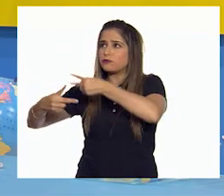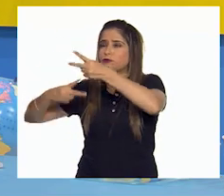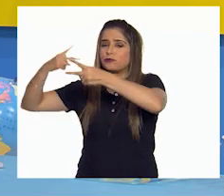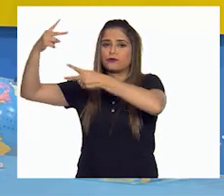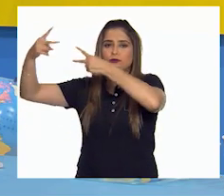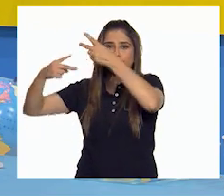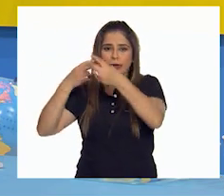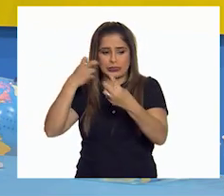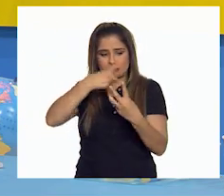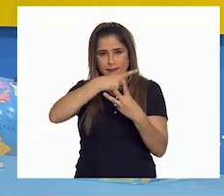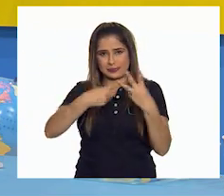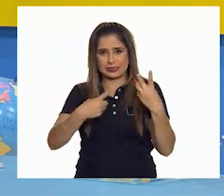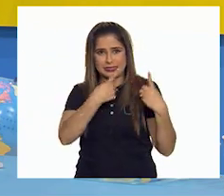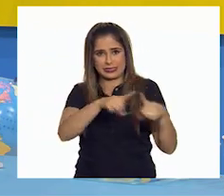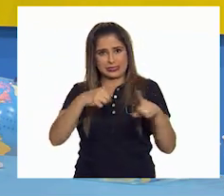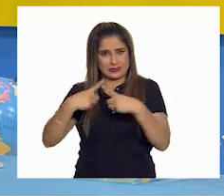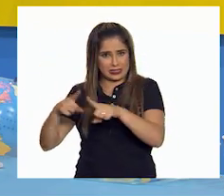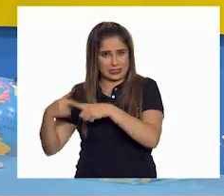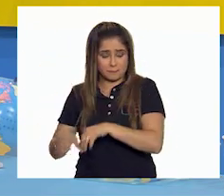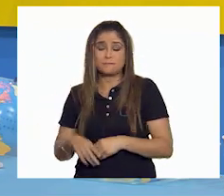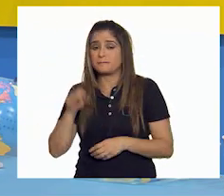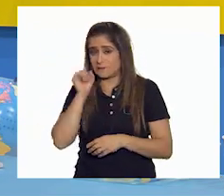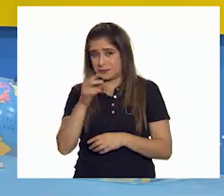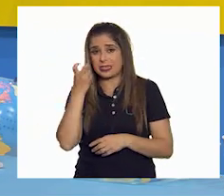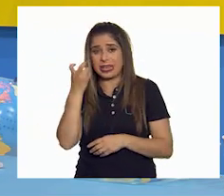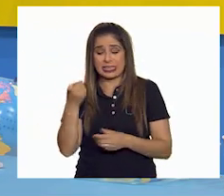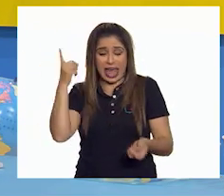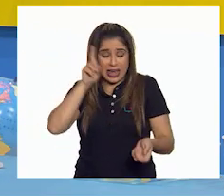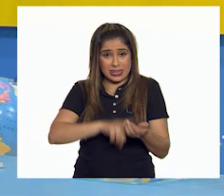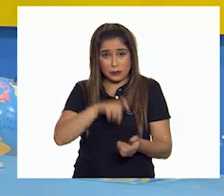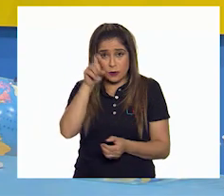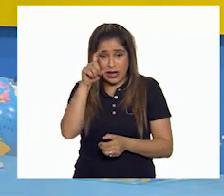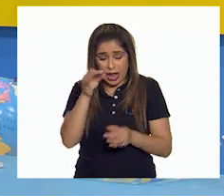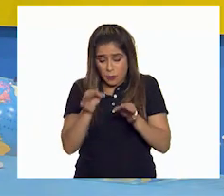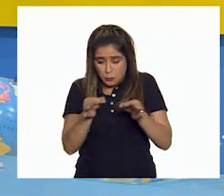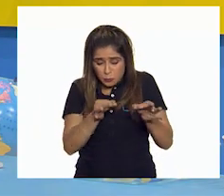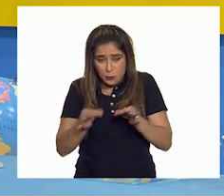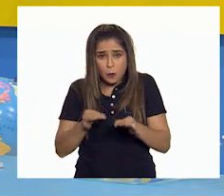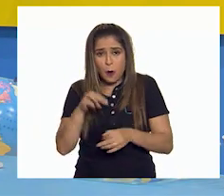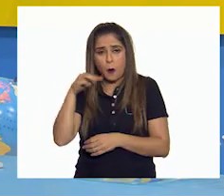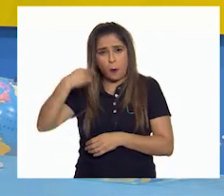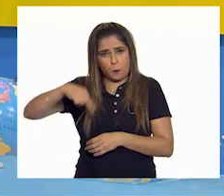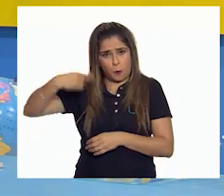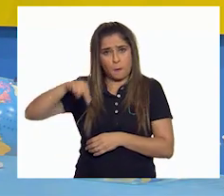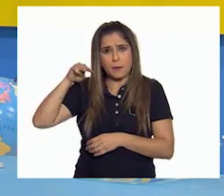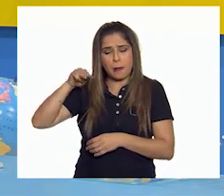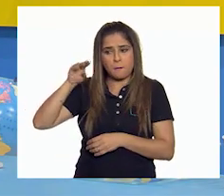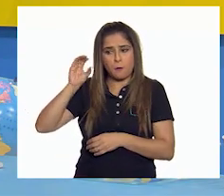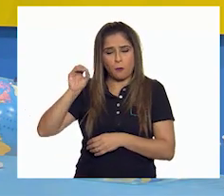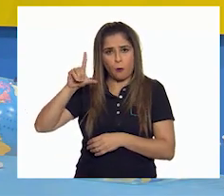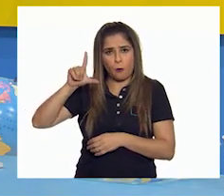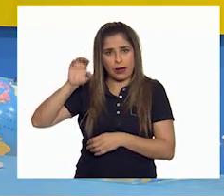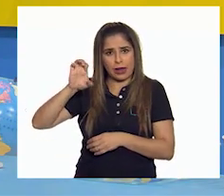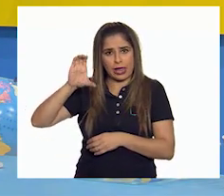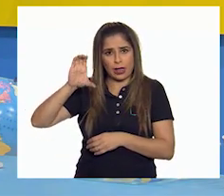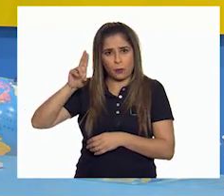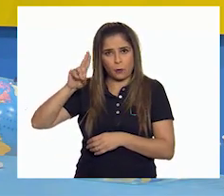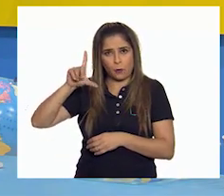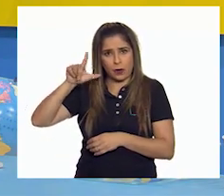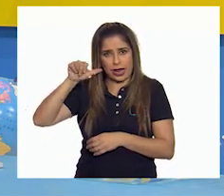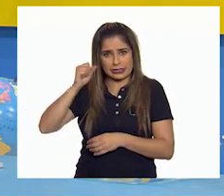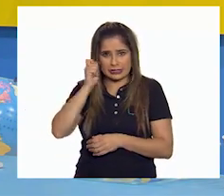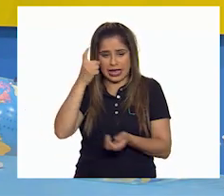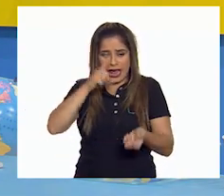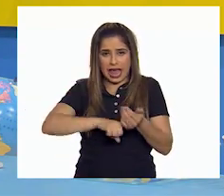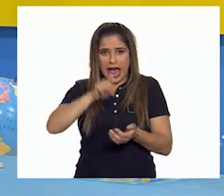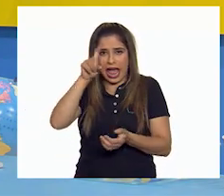como partículas o moléculas que se unen y se separan, podemos entender mejor algunos procesos, como los cambios de estado. Así